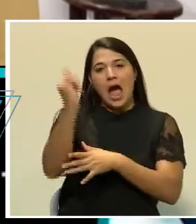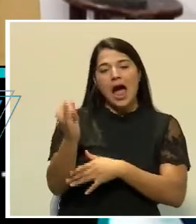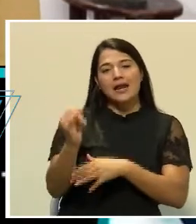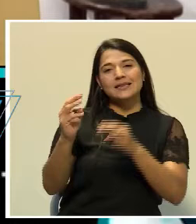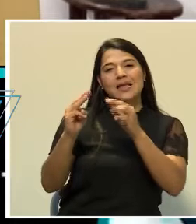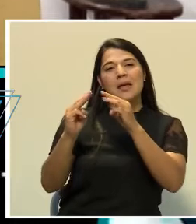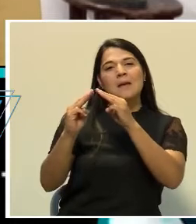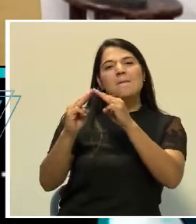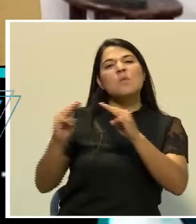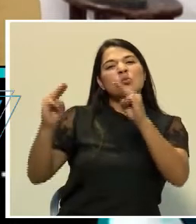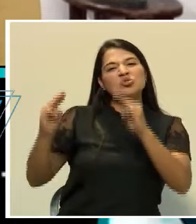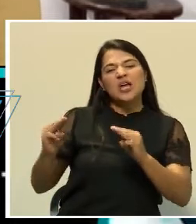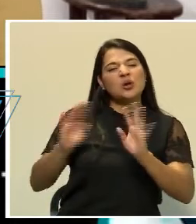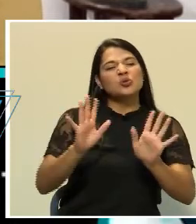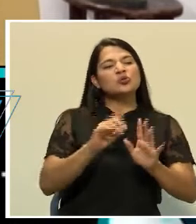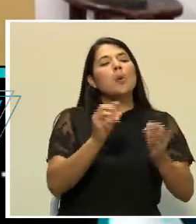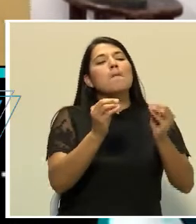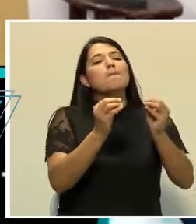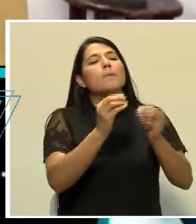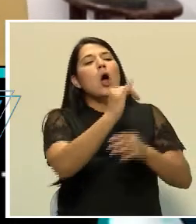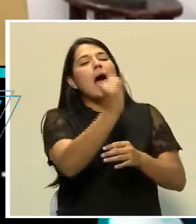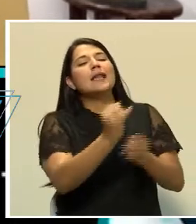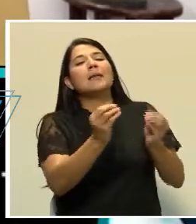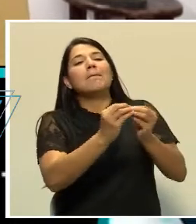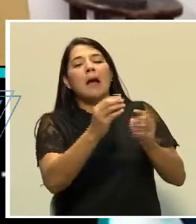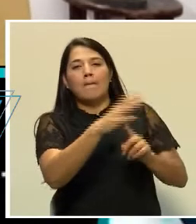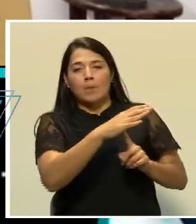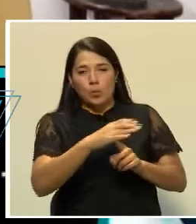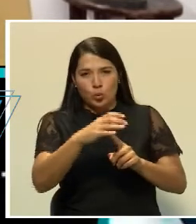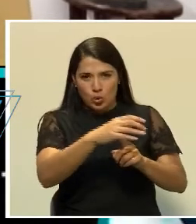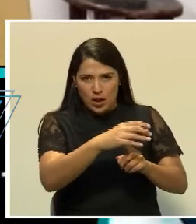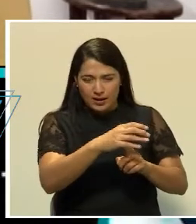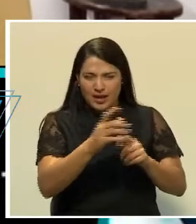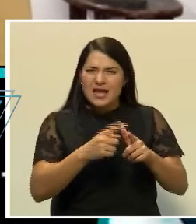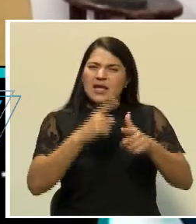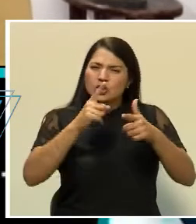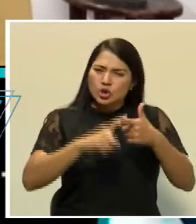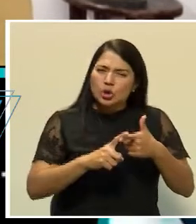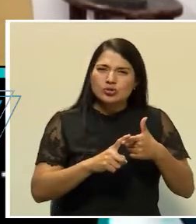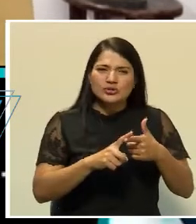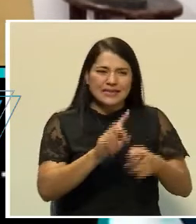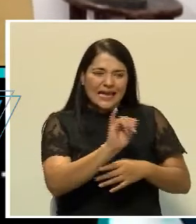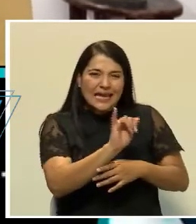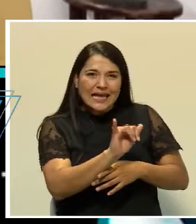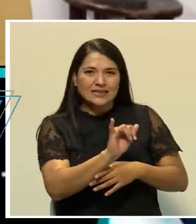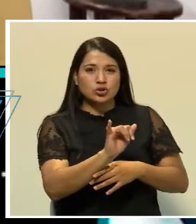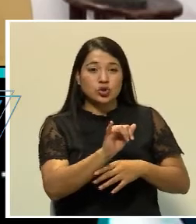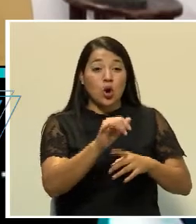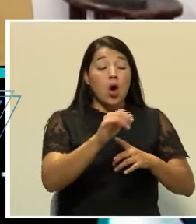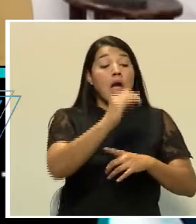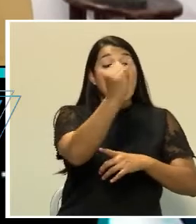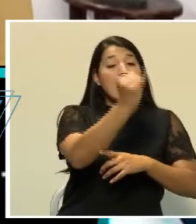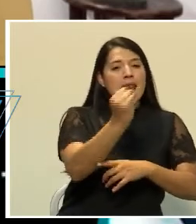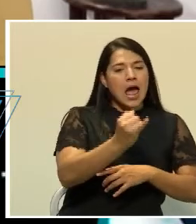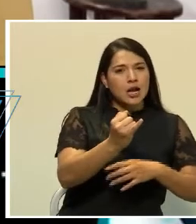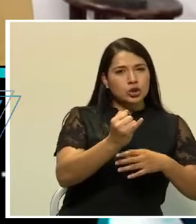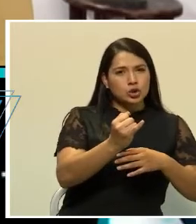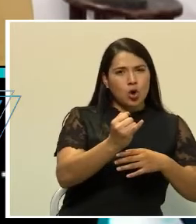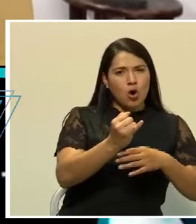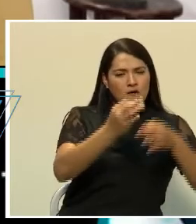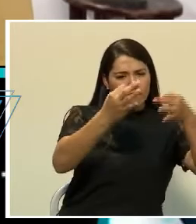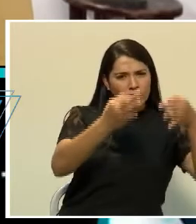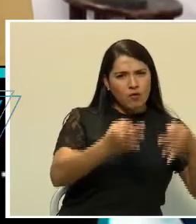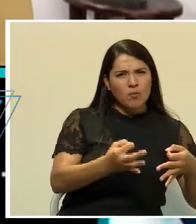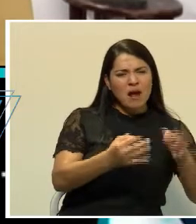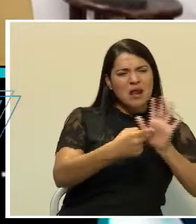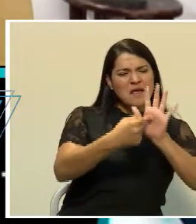del arte popular. ¿Cómo ves esa dinámica entre ese diálogo entre el arte culto, el que usualmente